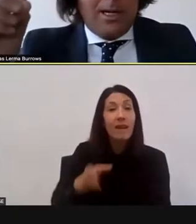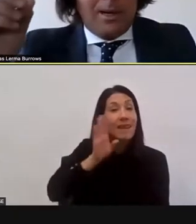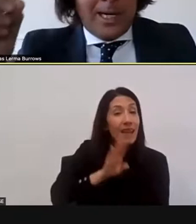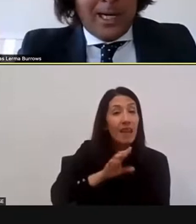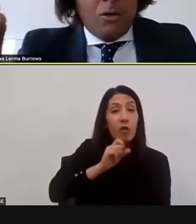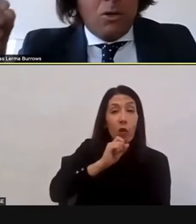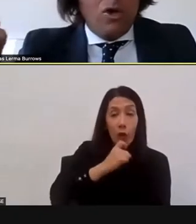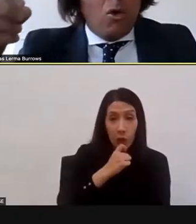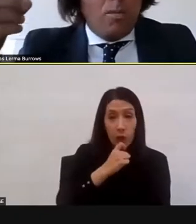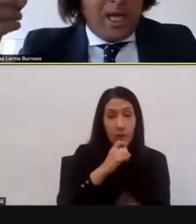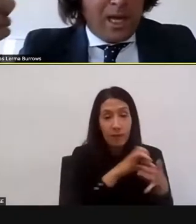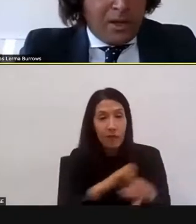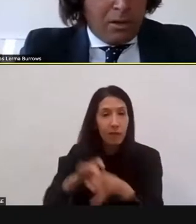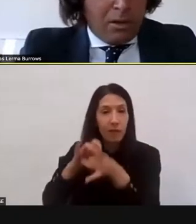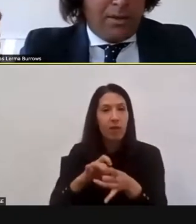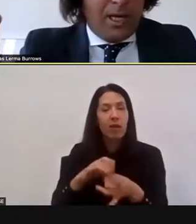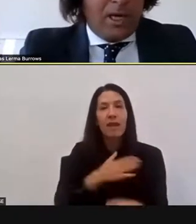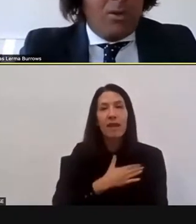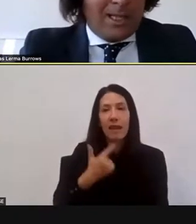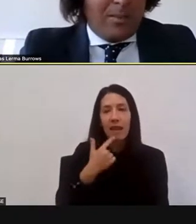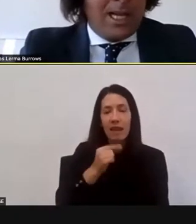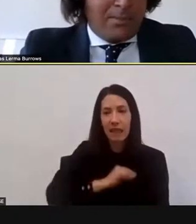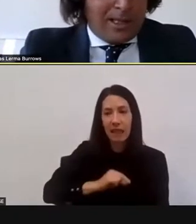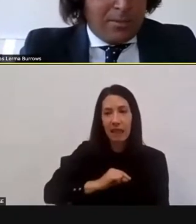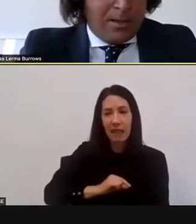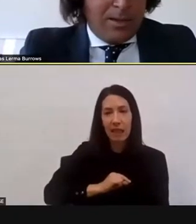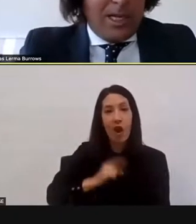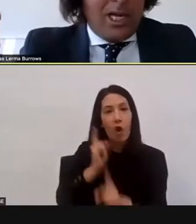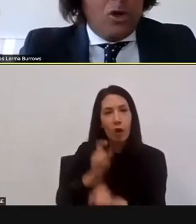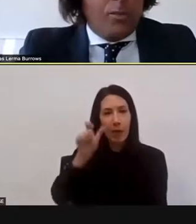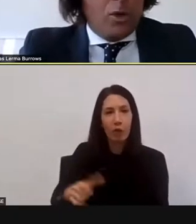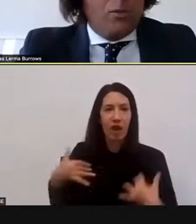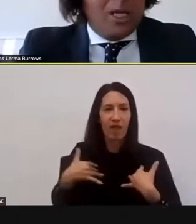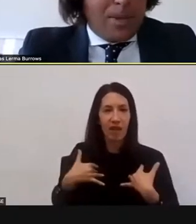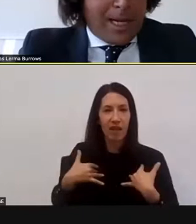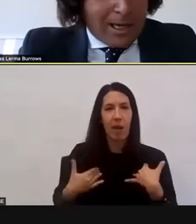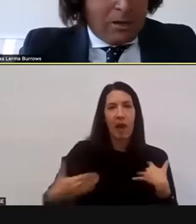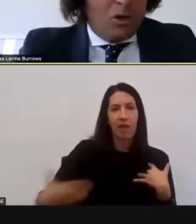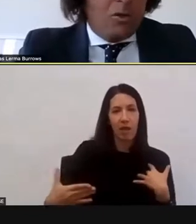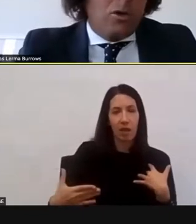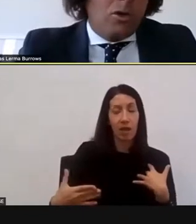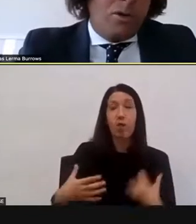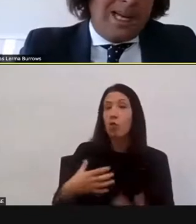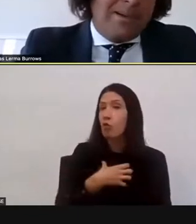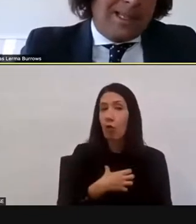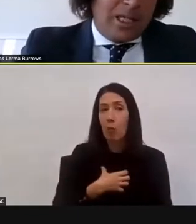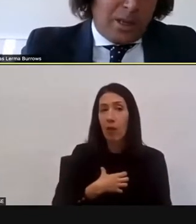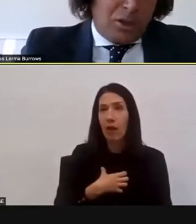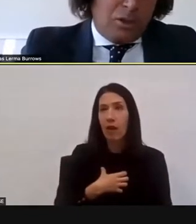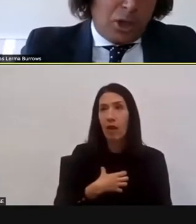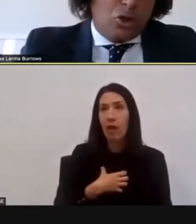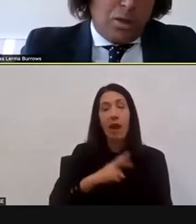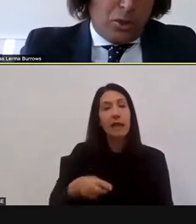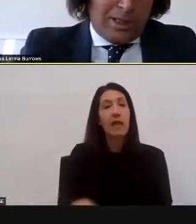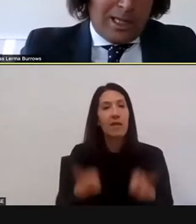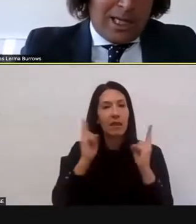lleva aparejado una humillación hacia una determinada víctima. Y no lo podemos enmarcar como una libertad de expresión, que eso